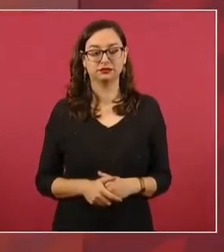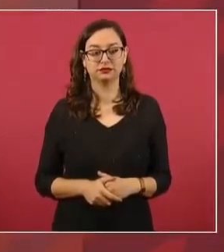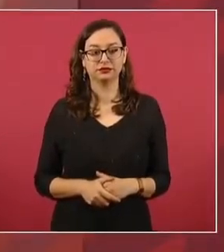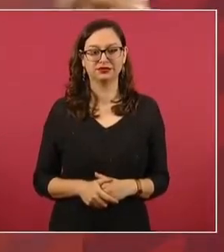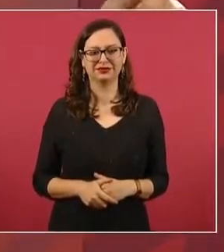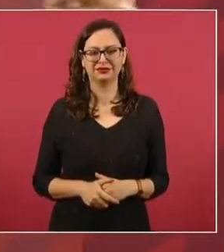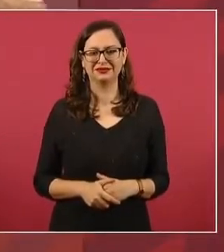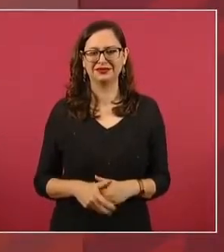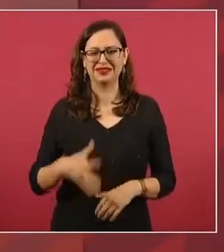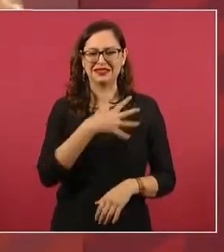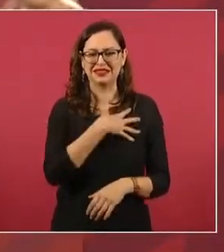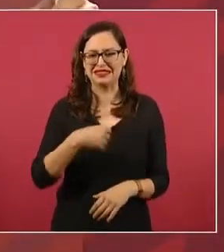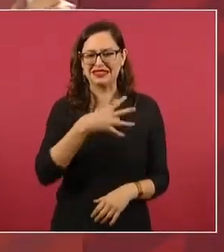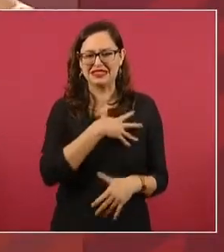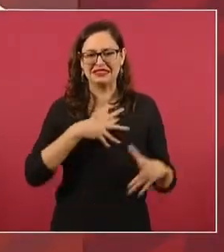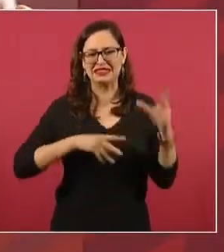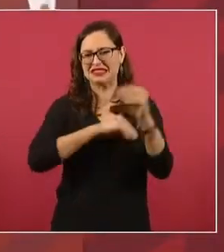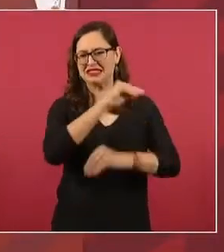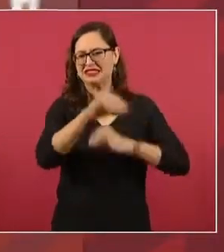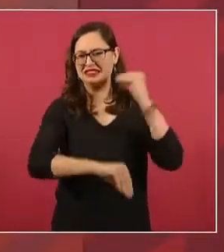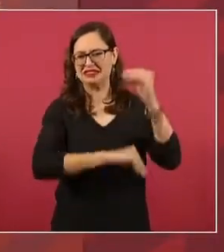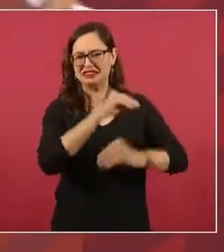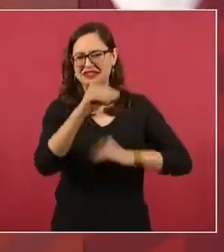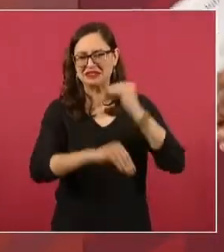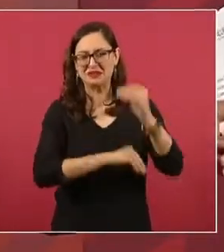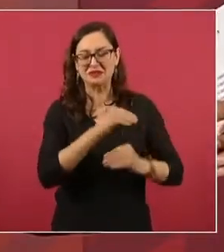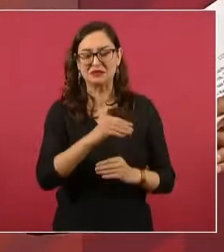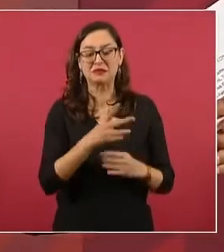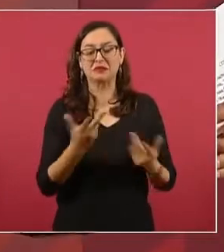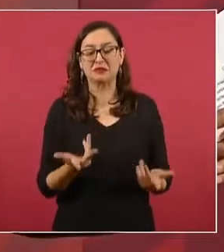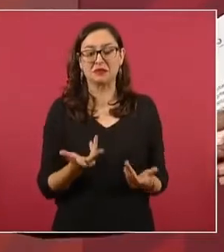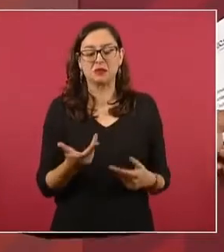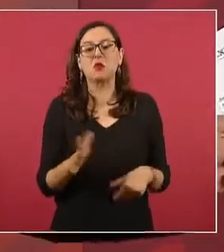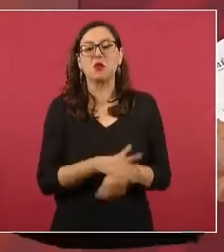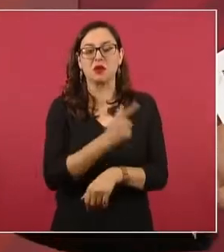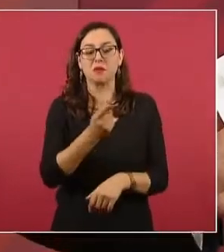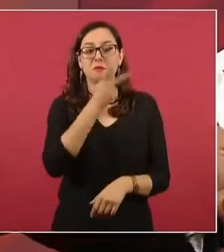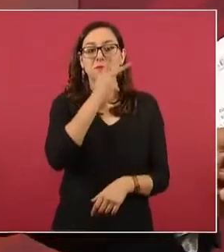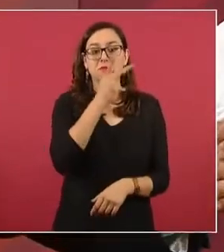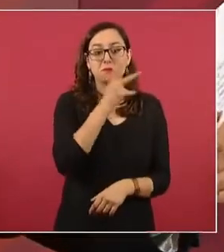Entonces, pleito de los hijos, se murió el papá.